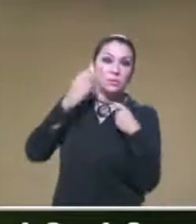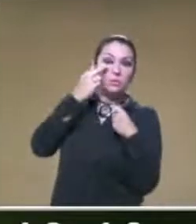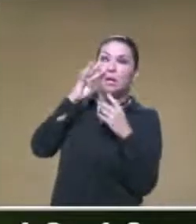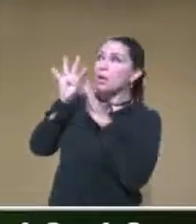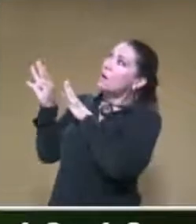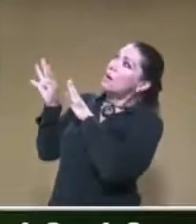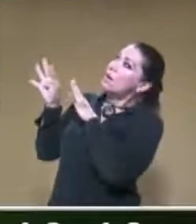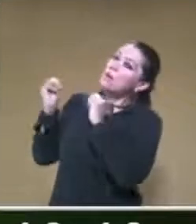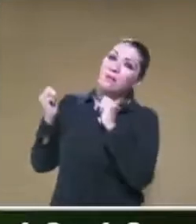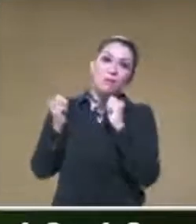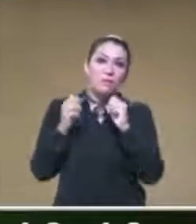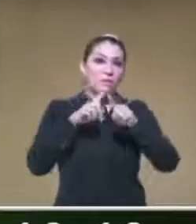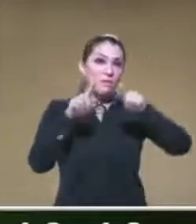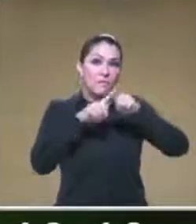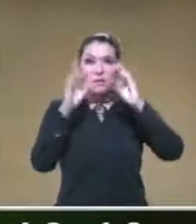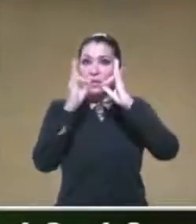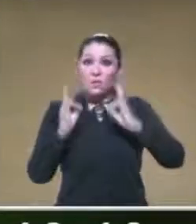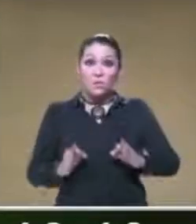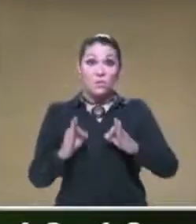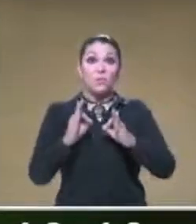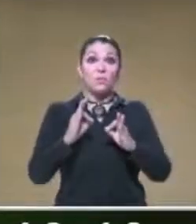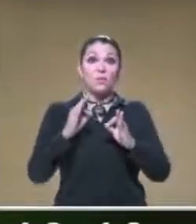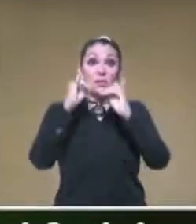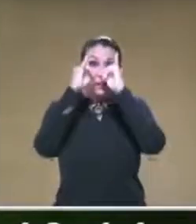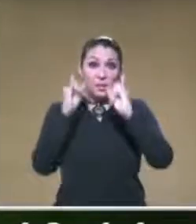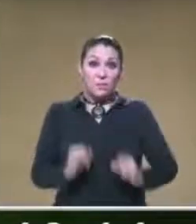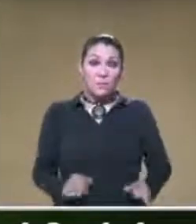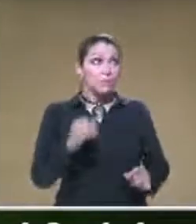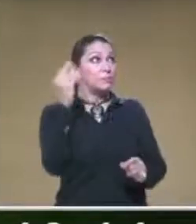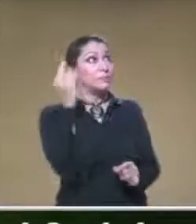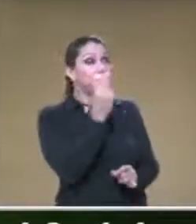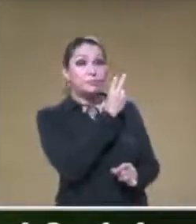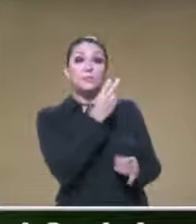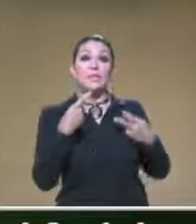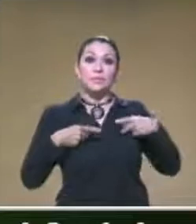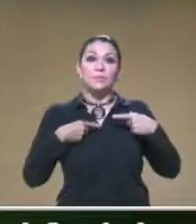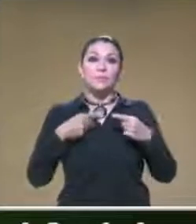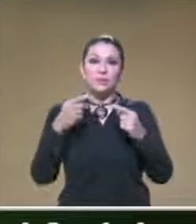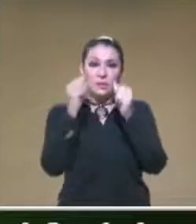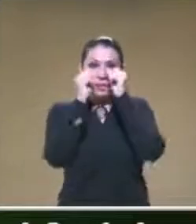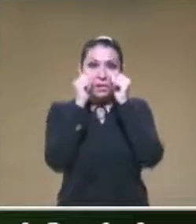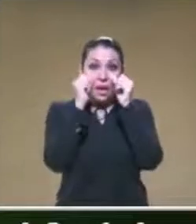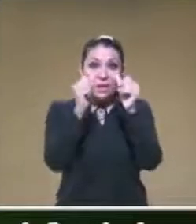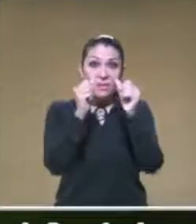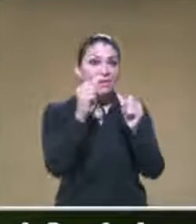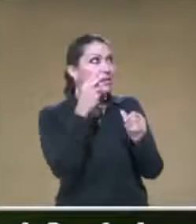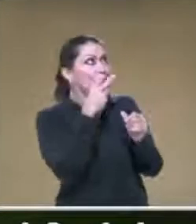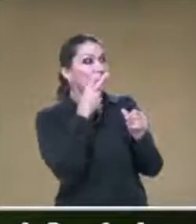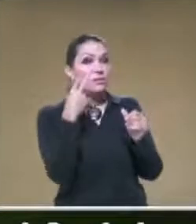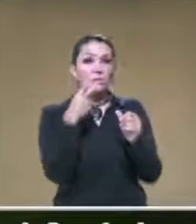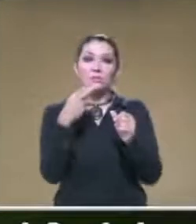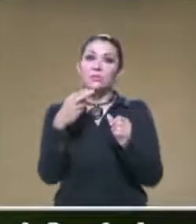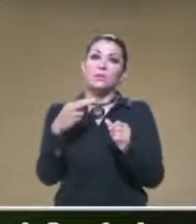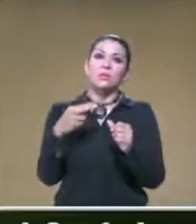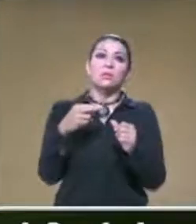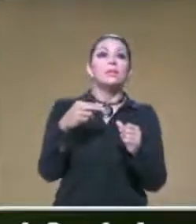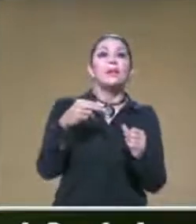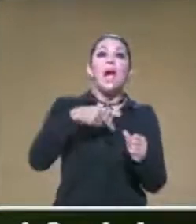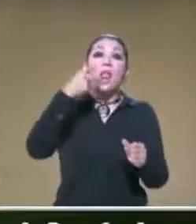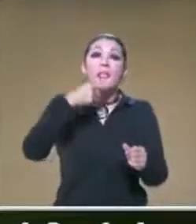diferentes recursos gráficos. Entonces, eso nos serviría en nuestra exposición. Evitar el uso de muletillas, tales